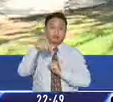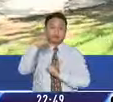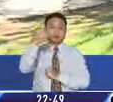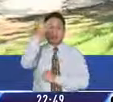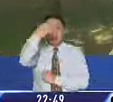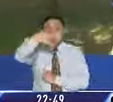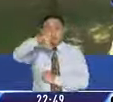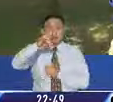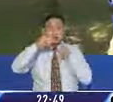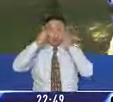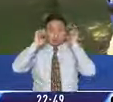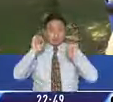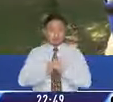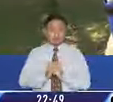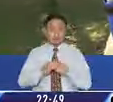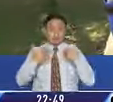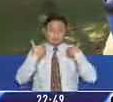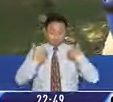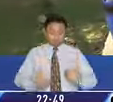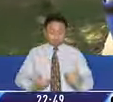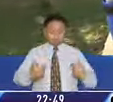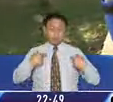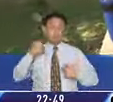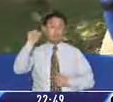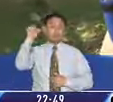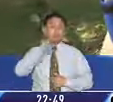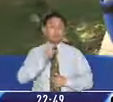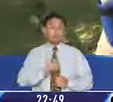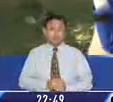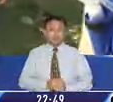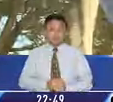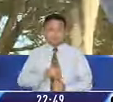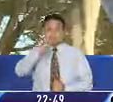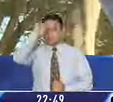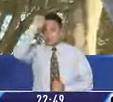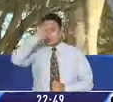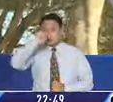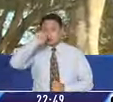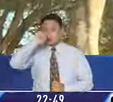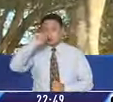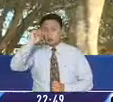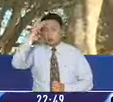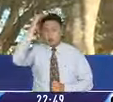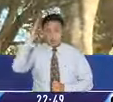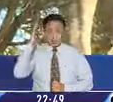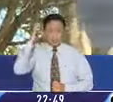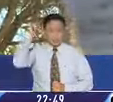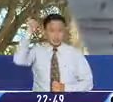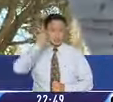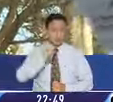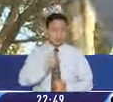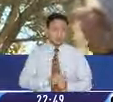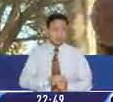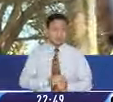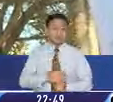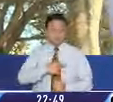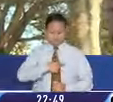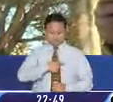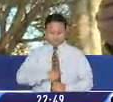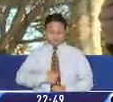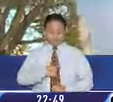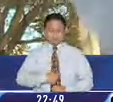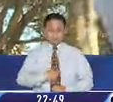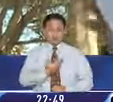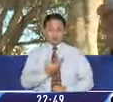18 de diciembre. Estarán identificados con chalecos azules, además de gorras azules o amarillas. Y tendrán una credencial que en la